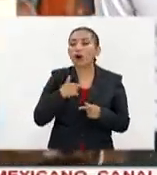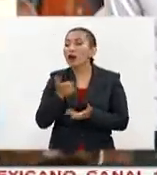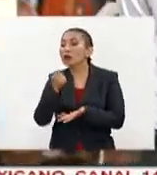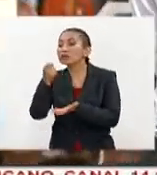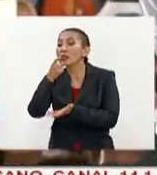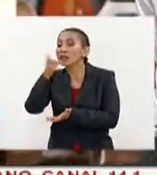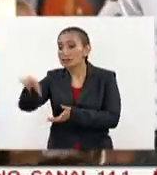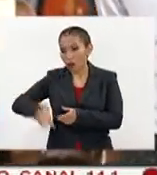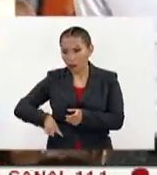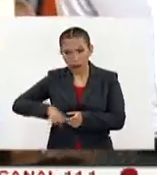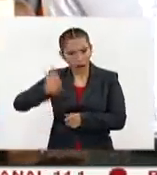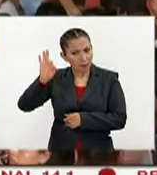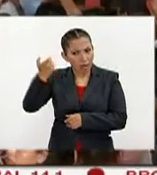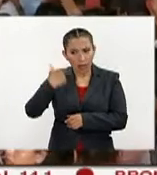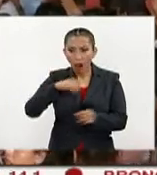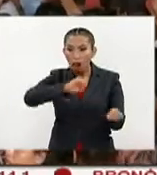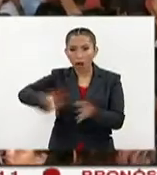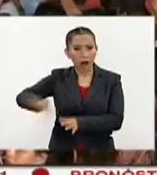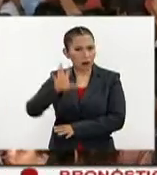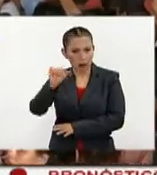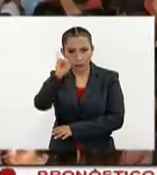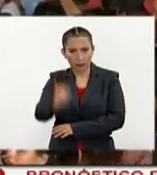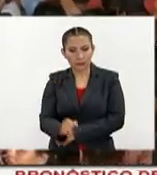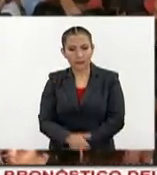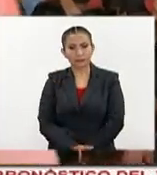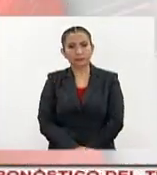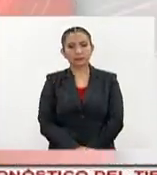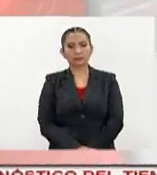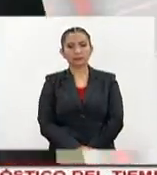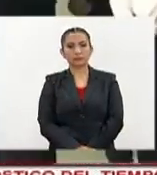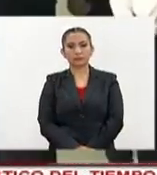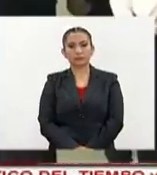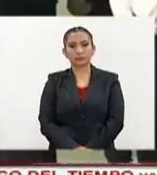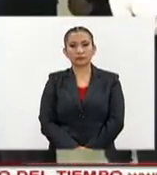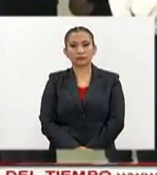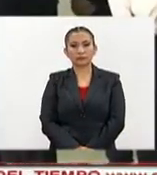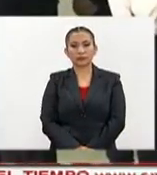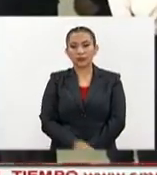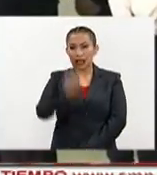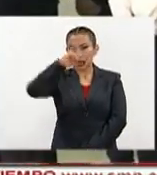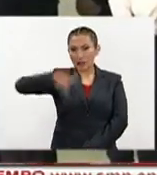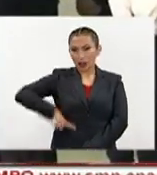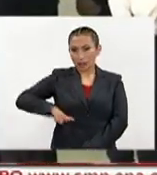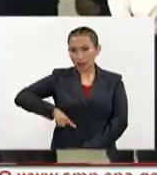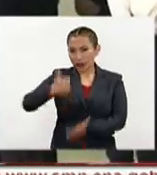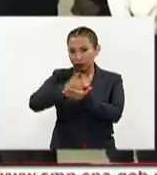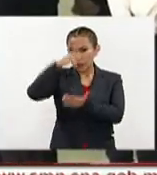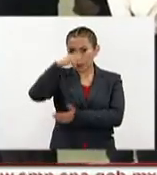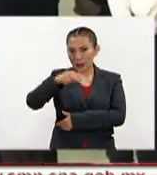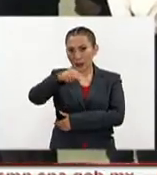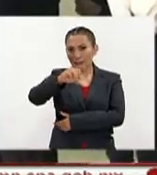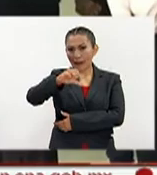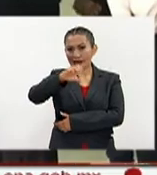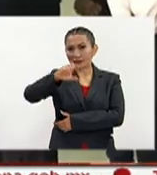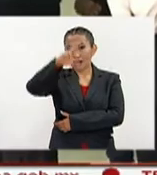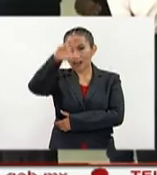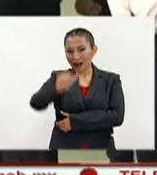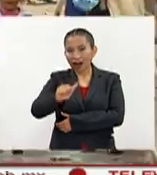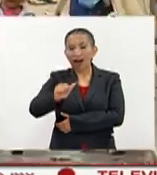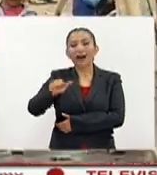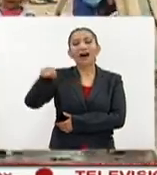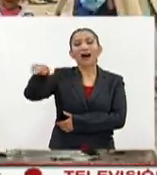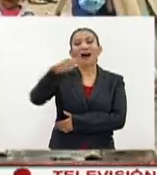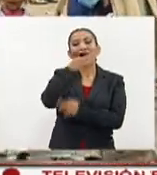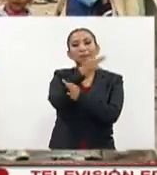y aseguró que el gobierno federal no los dejará solos. El jefe de gobierno de la Ciudad de México, Miguel Ángel